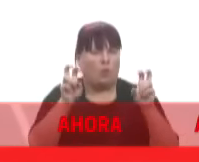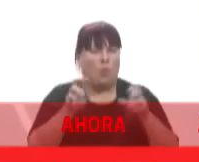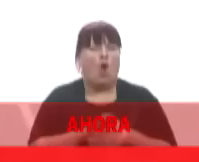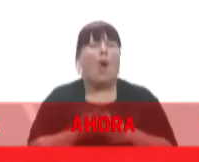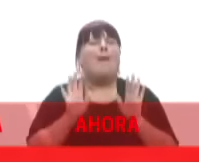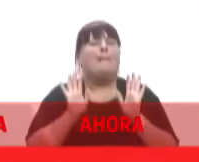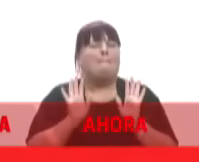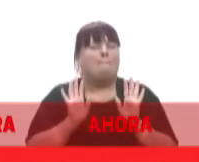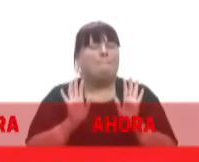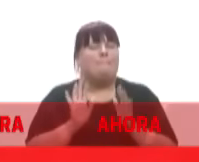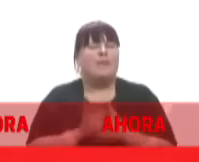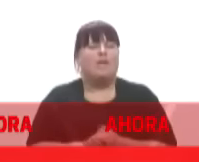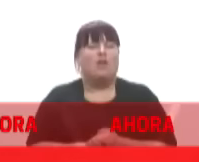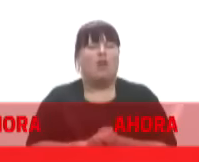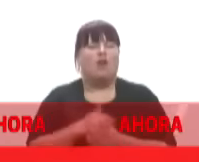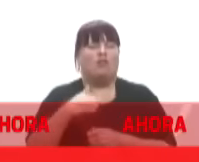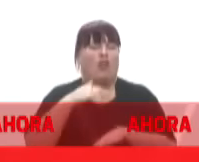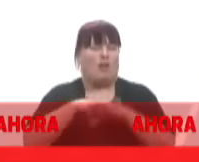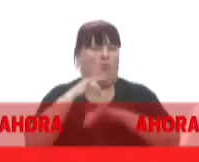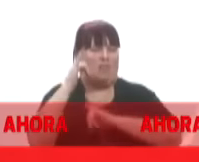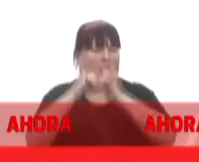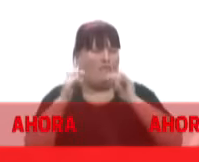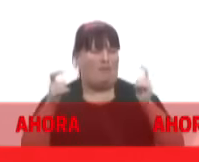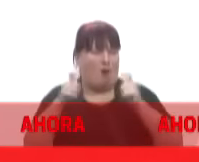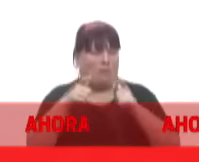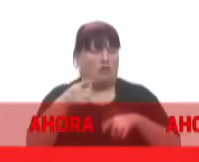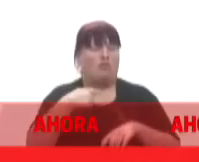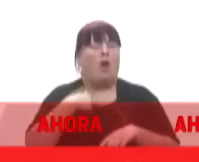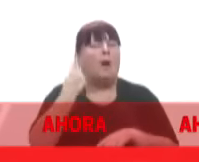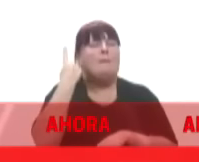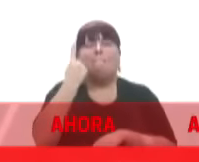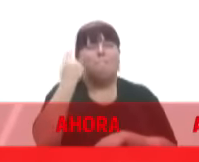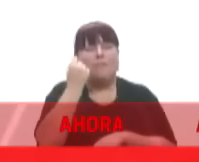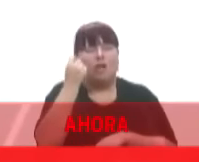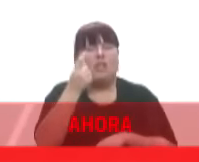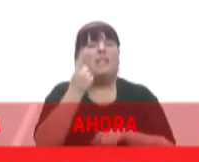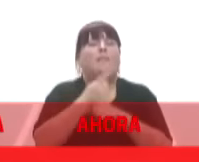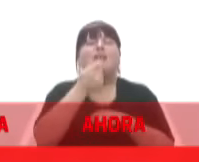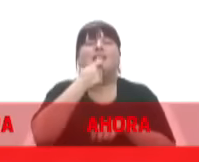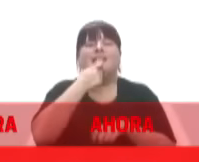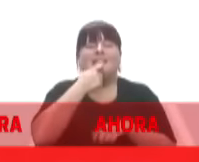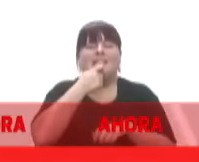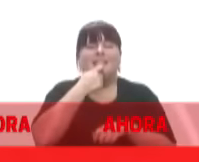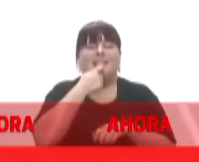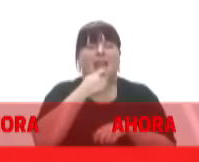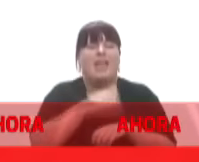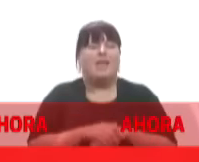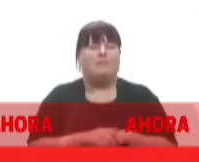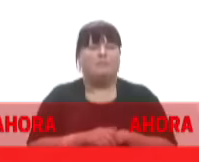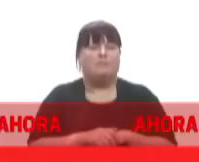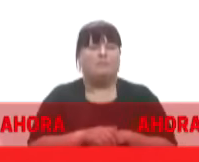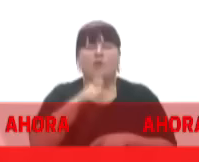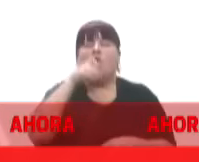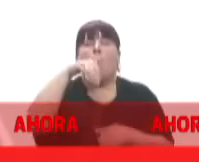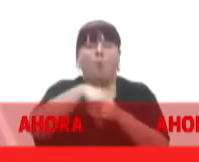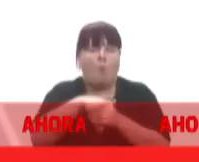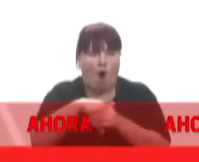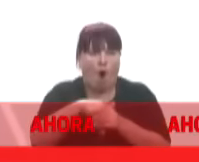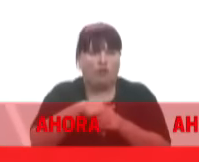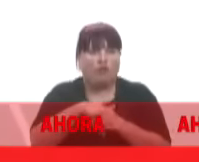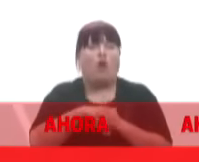pero como miembro informante tenemos la prioridad de que cuando se vote, que se